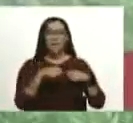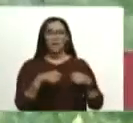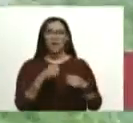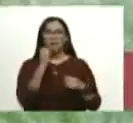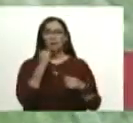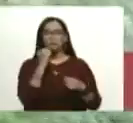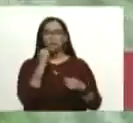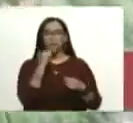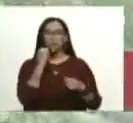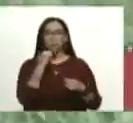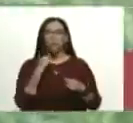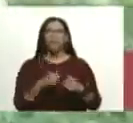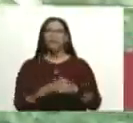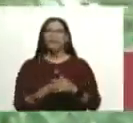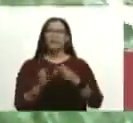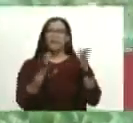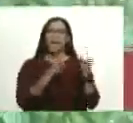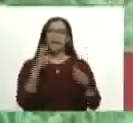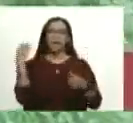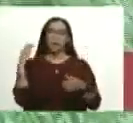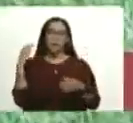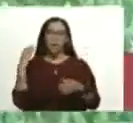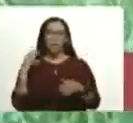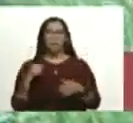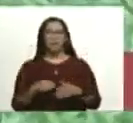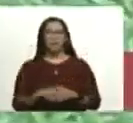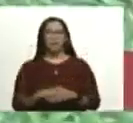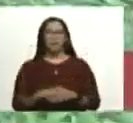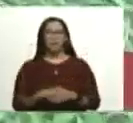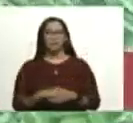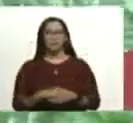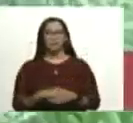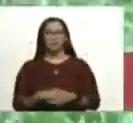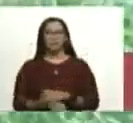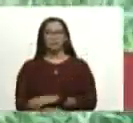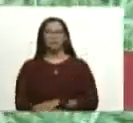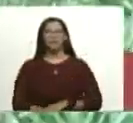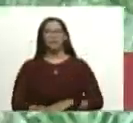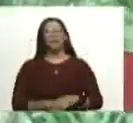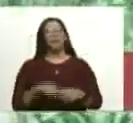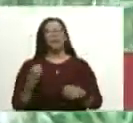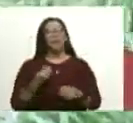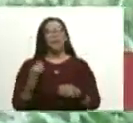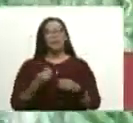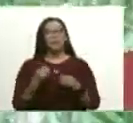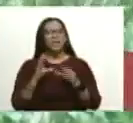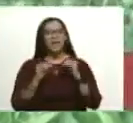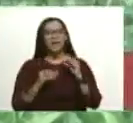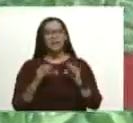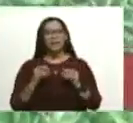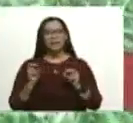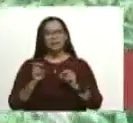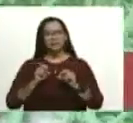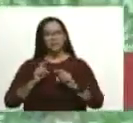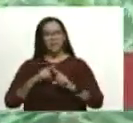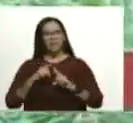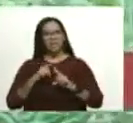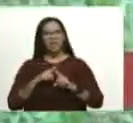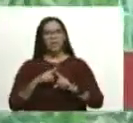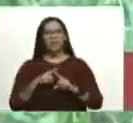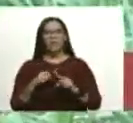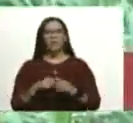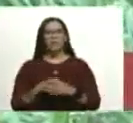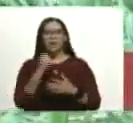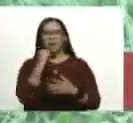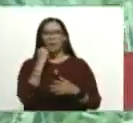pasarla al hermano país de Colombia. Y poco se habla además de este tipo de delincuencia